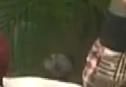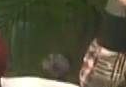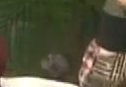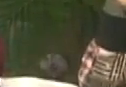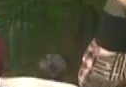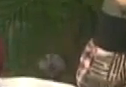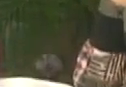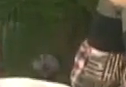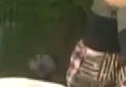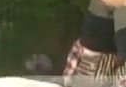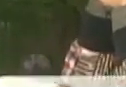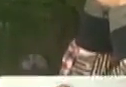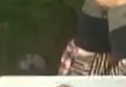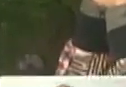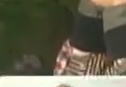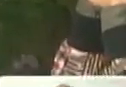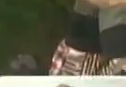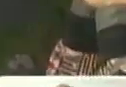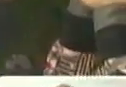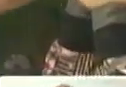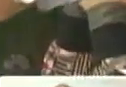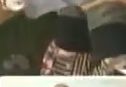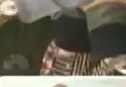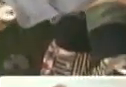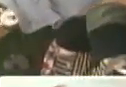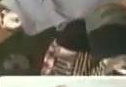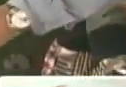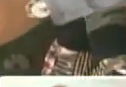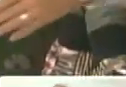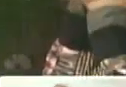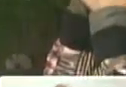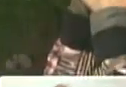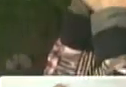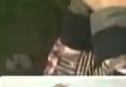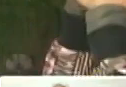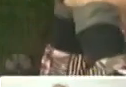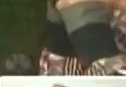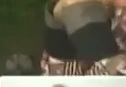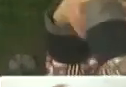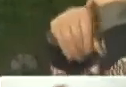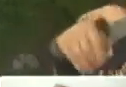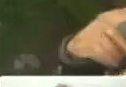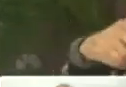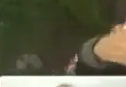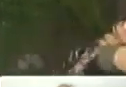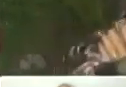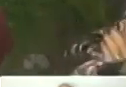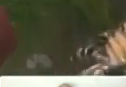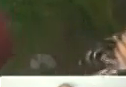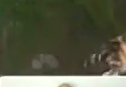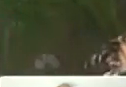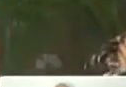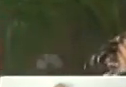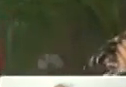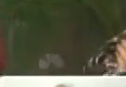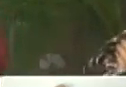está de acuerdo está de acuerdo bueno mis saludos a todos estamos aquí en la reunión semanal